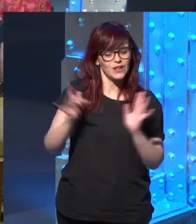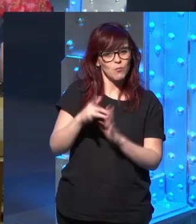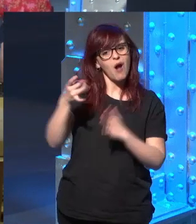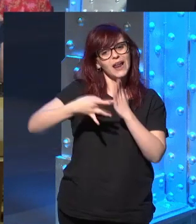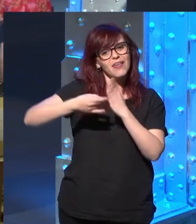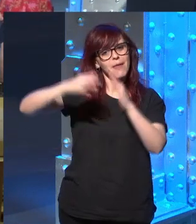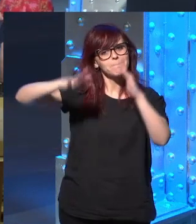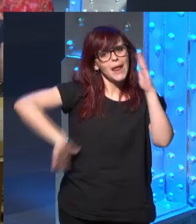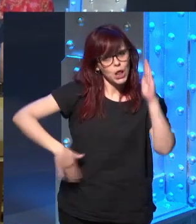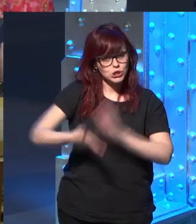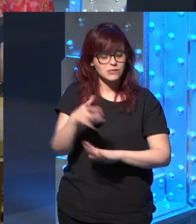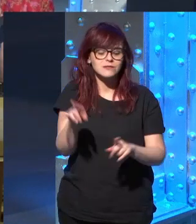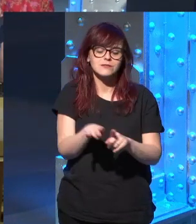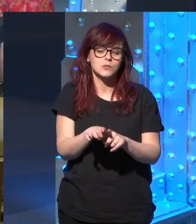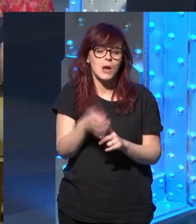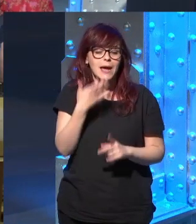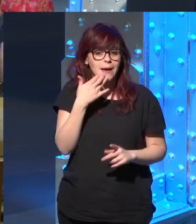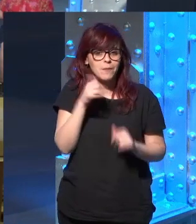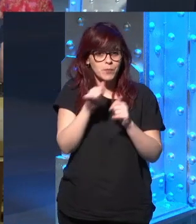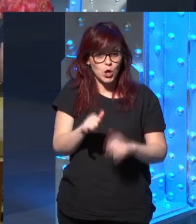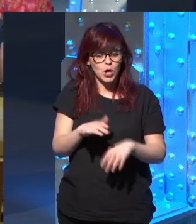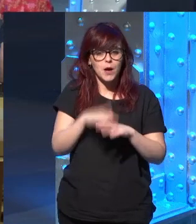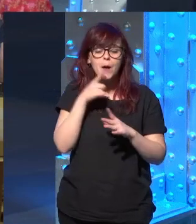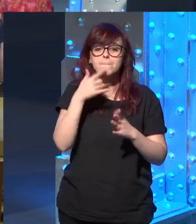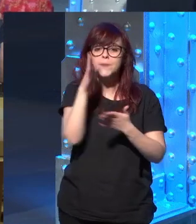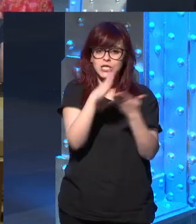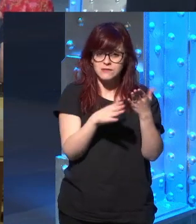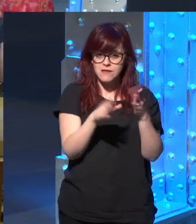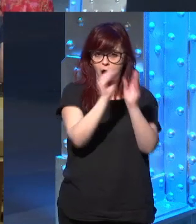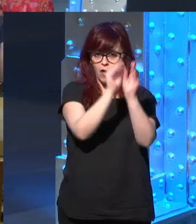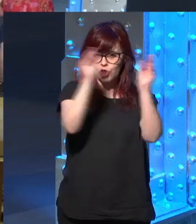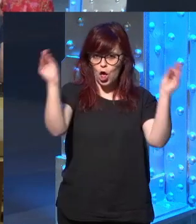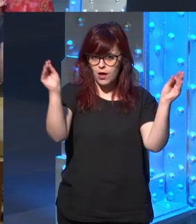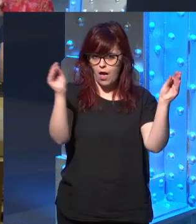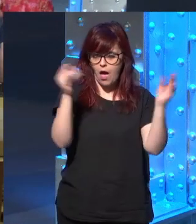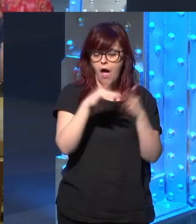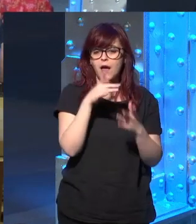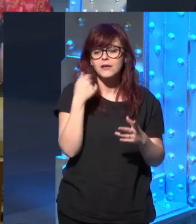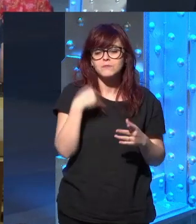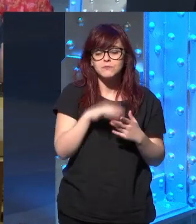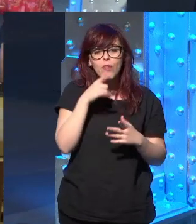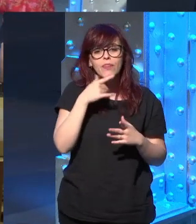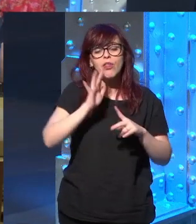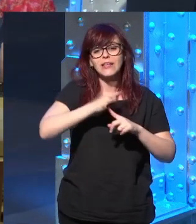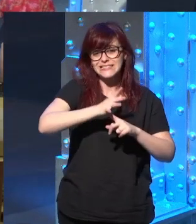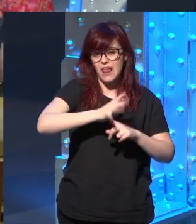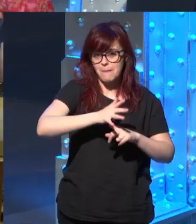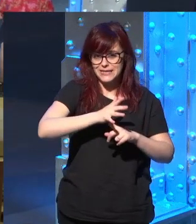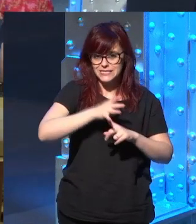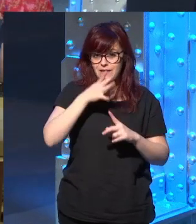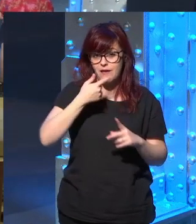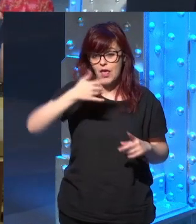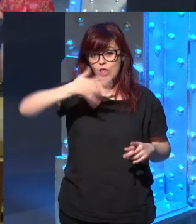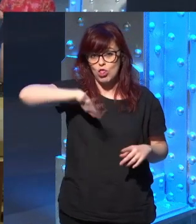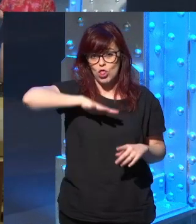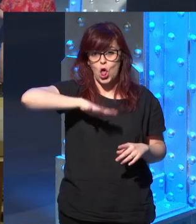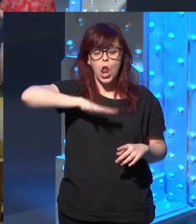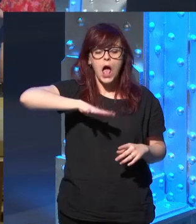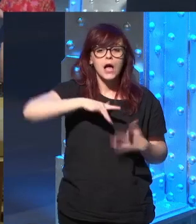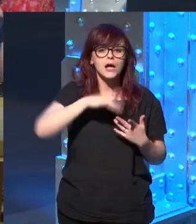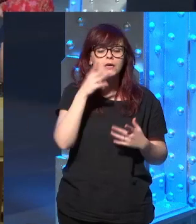menor calidad. Yo siempre pongo un ejemplo. Cuando hay una antología de poesía de autores, siempre pongo el ejemplo de Castilla-La Mancha, pero ya lo voy a cambiar, de autores extremeños,